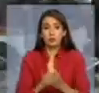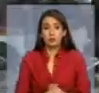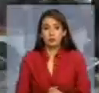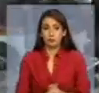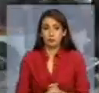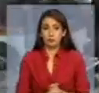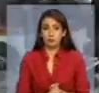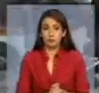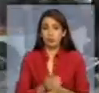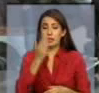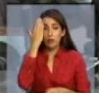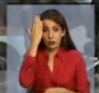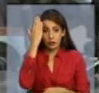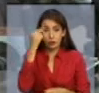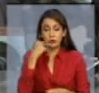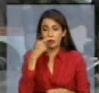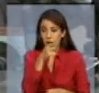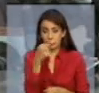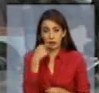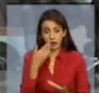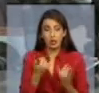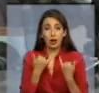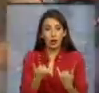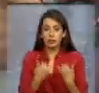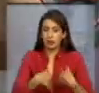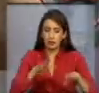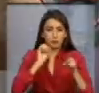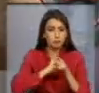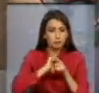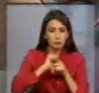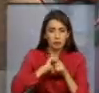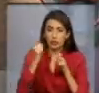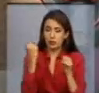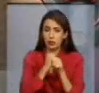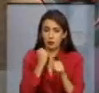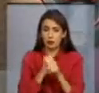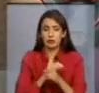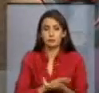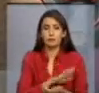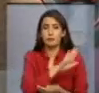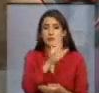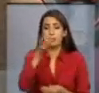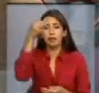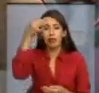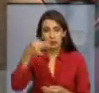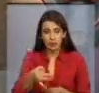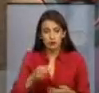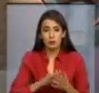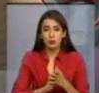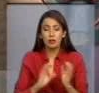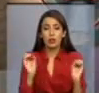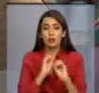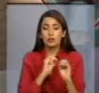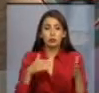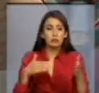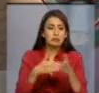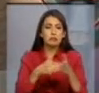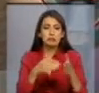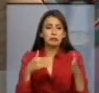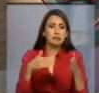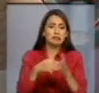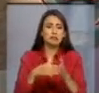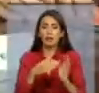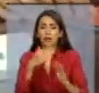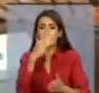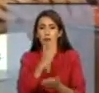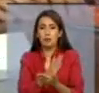recursos usted podrá disponerlos de forma inmediata. Tengan la seguridad que nada ni nadie va a impedir que el proyecto